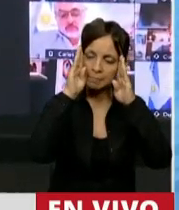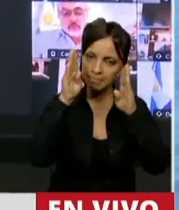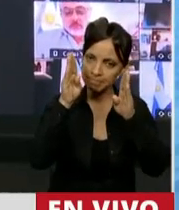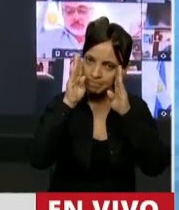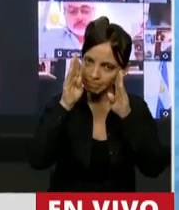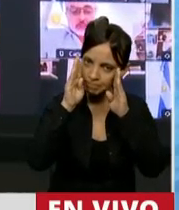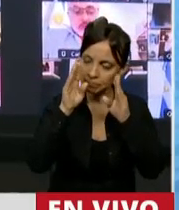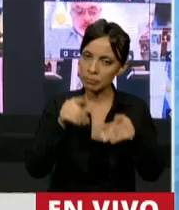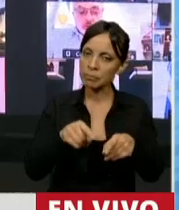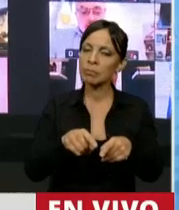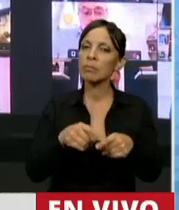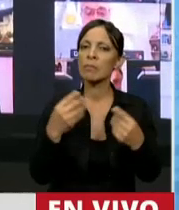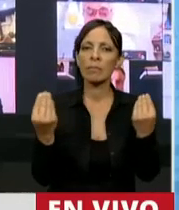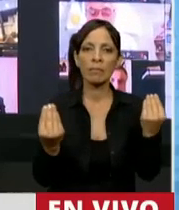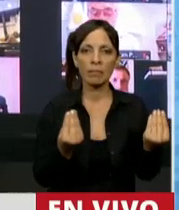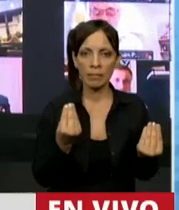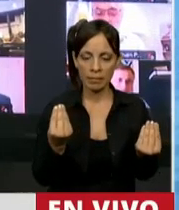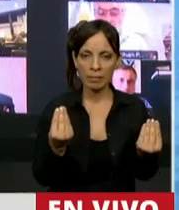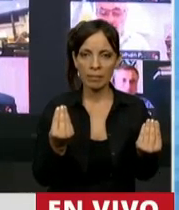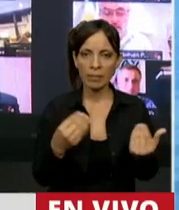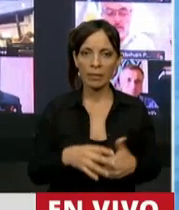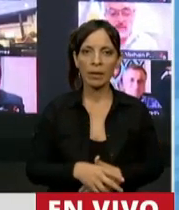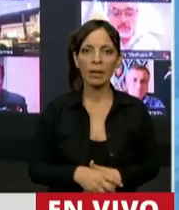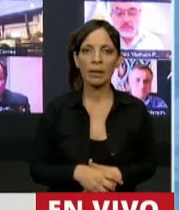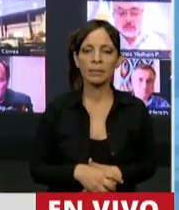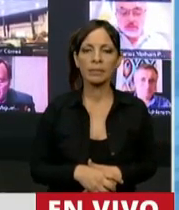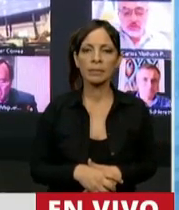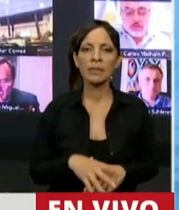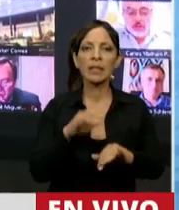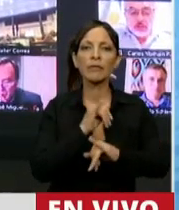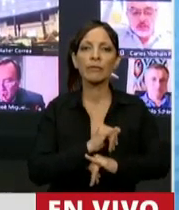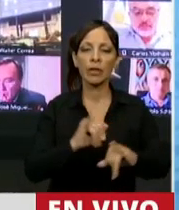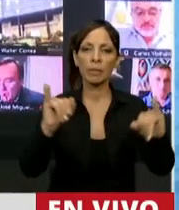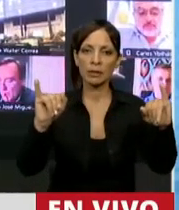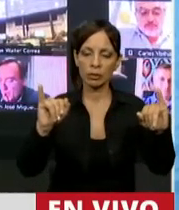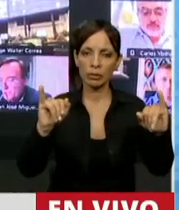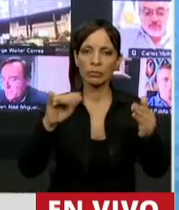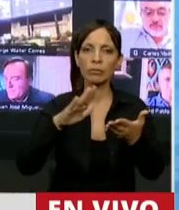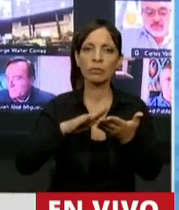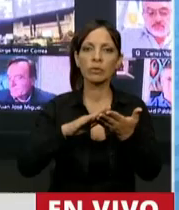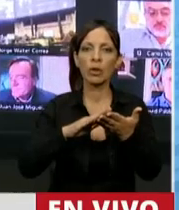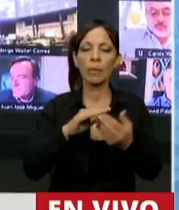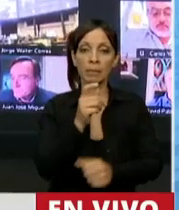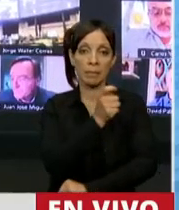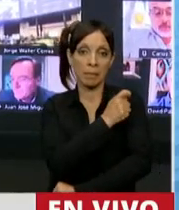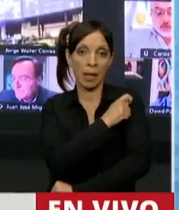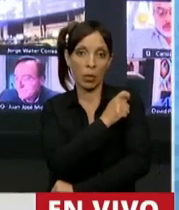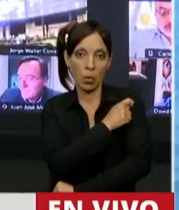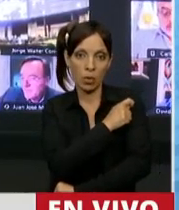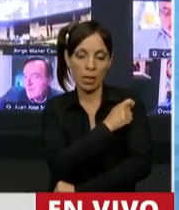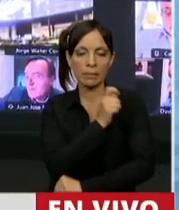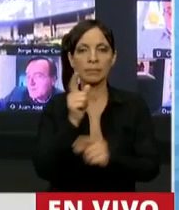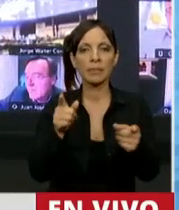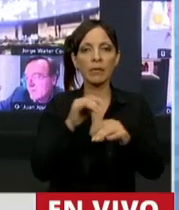ocupa, que es la información sobre vacunas y la